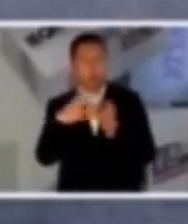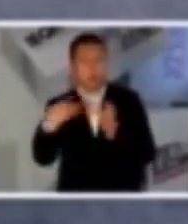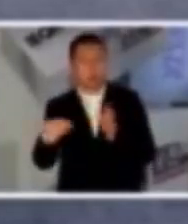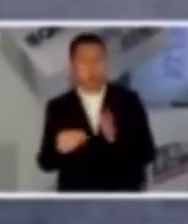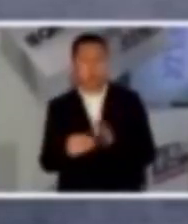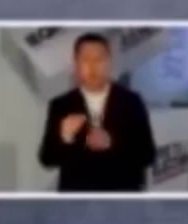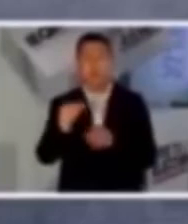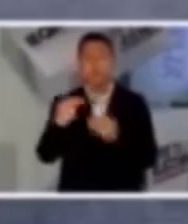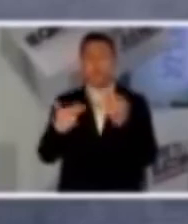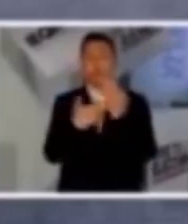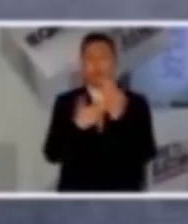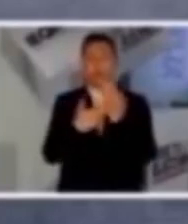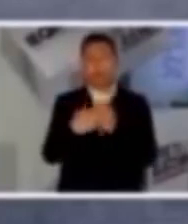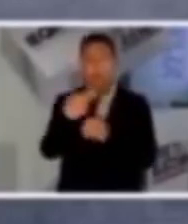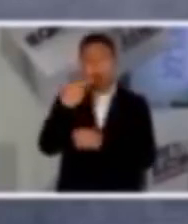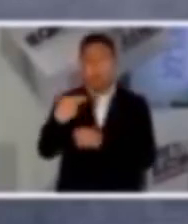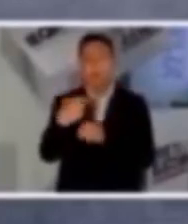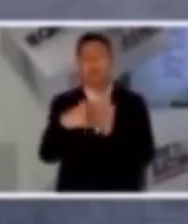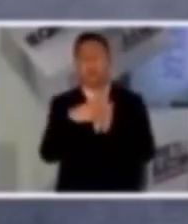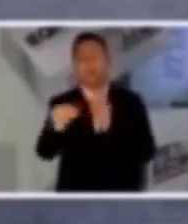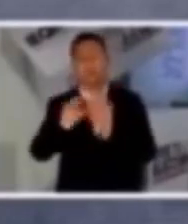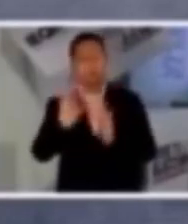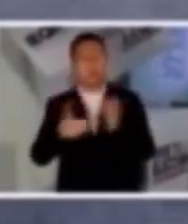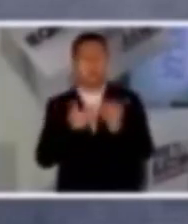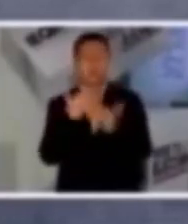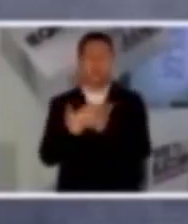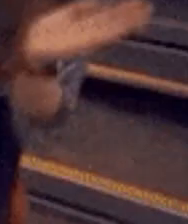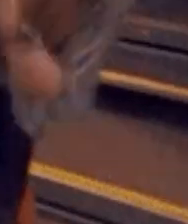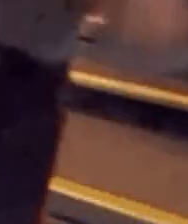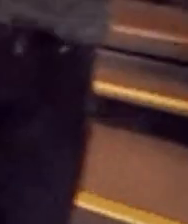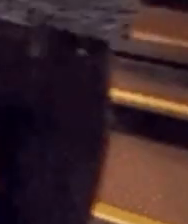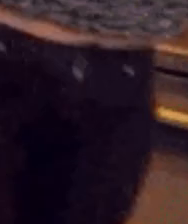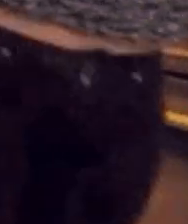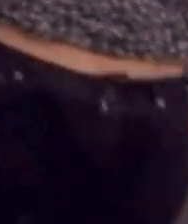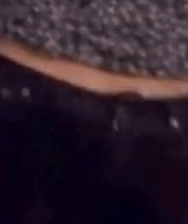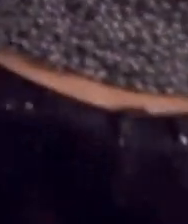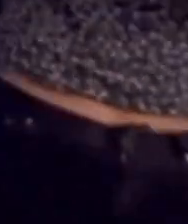presentaron el día de hoy. Así es como se combate la corrupción.